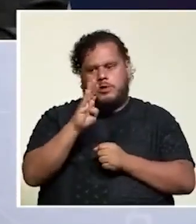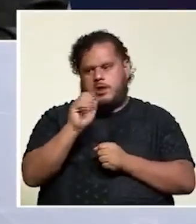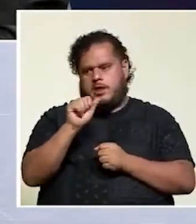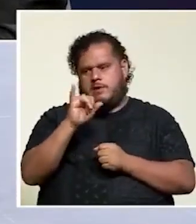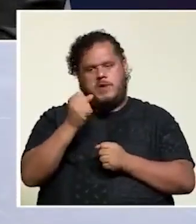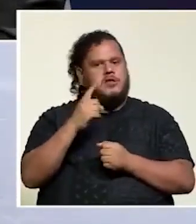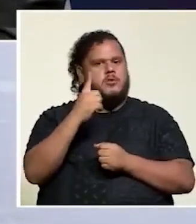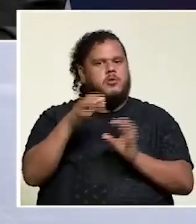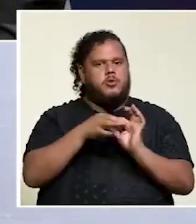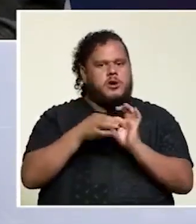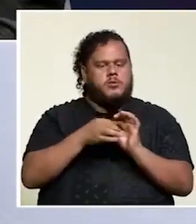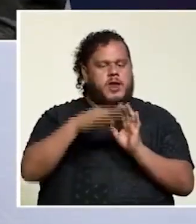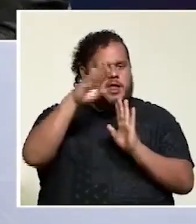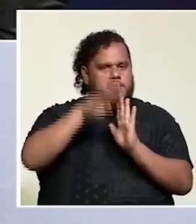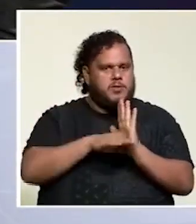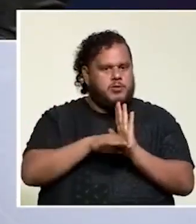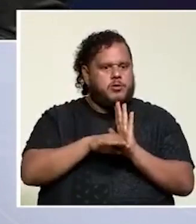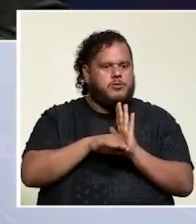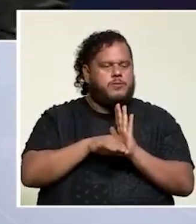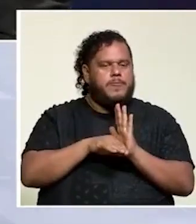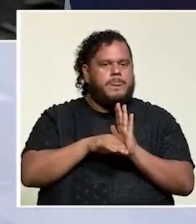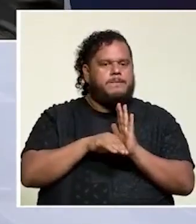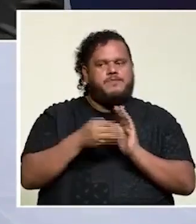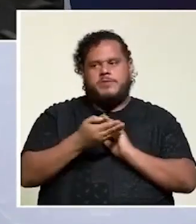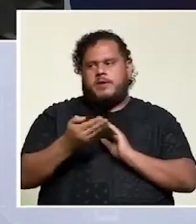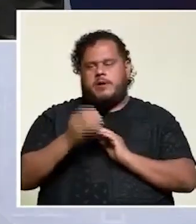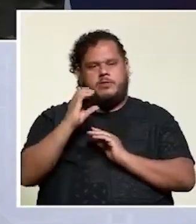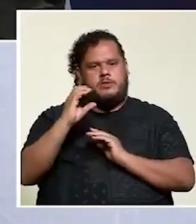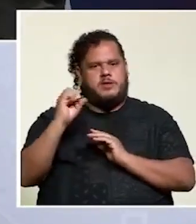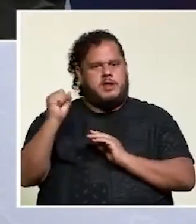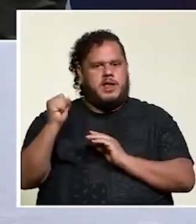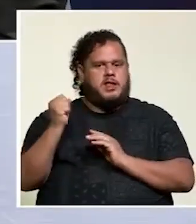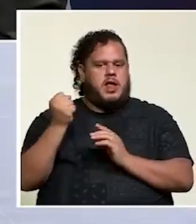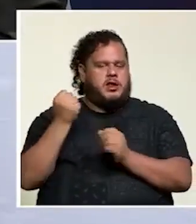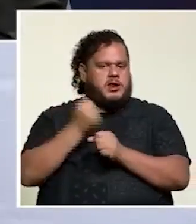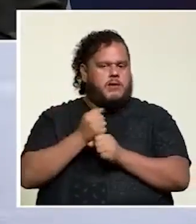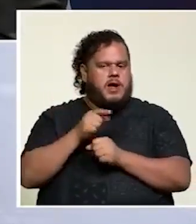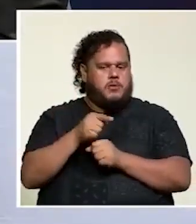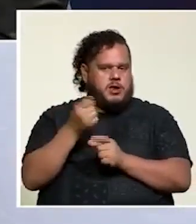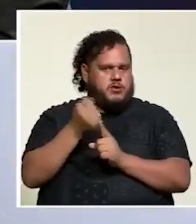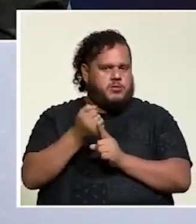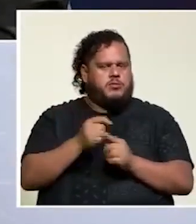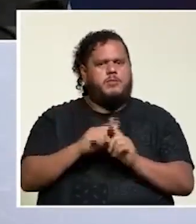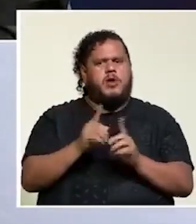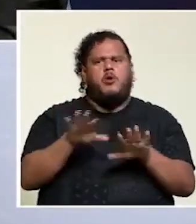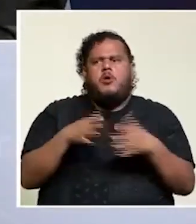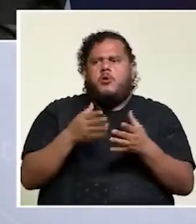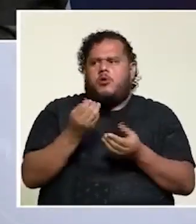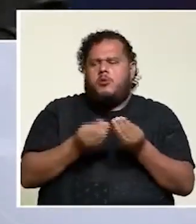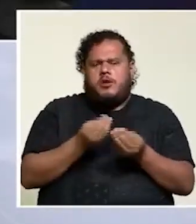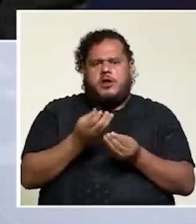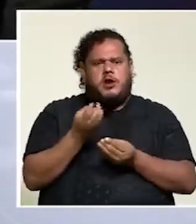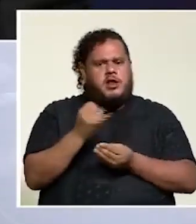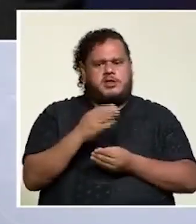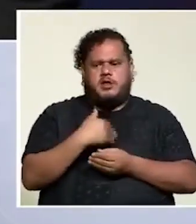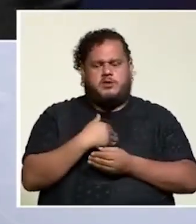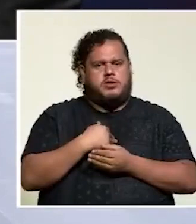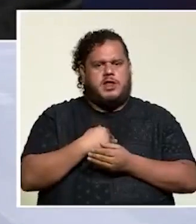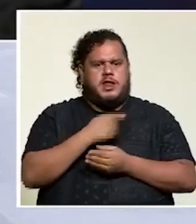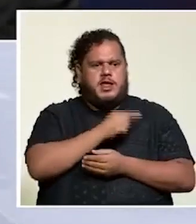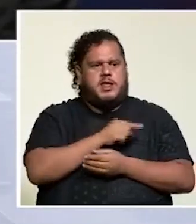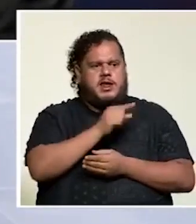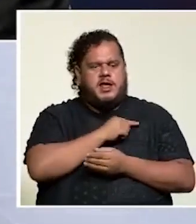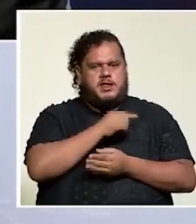una cooperativa es mucho menor que cuando la caja los opera por sí misma. Pero mi pregunta es cómo hacerlo si no tiene injerencia el Ejecutivo